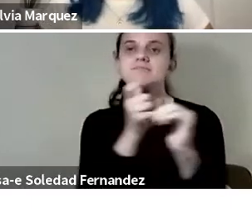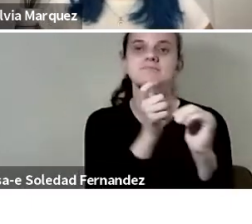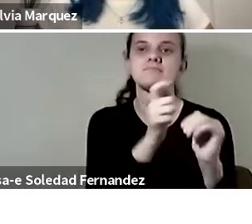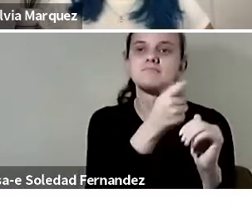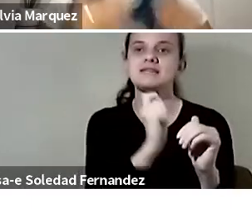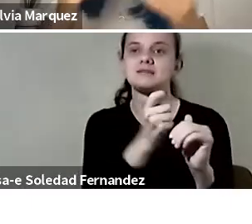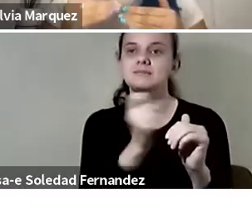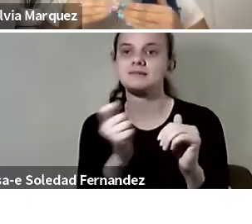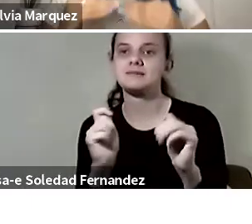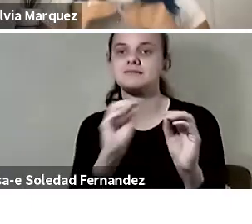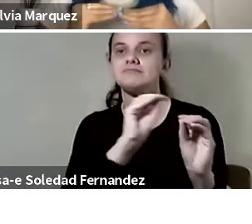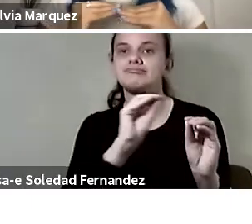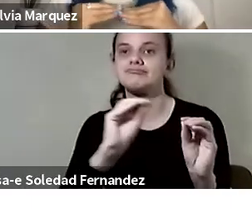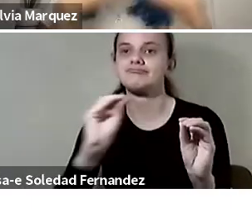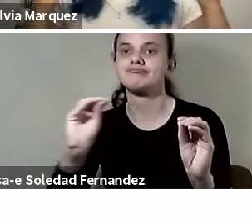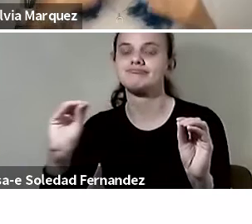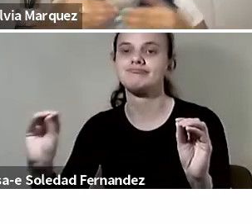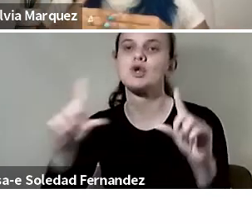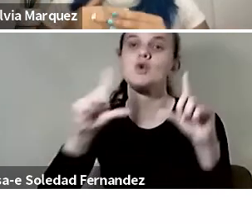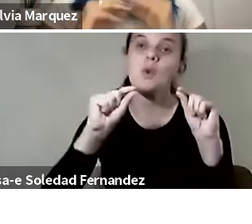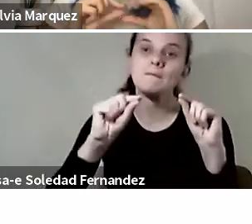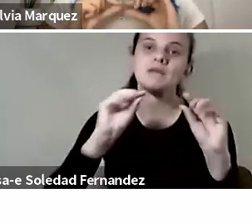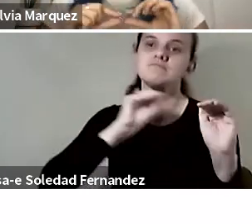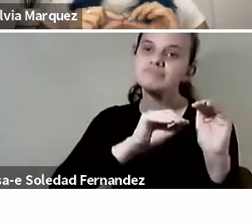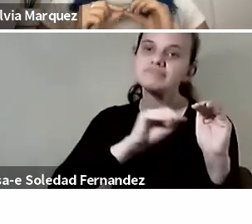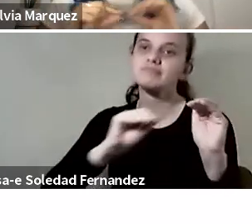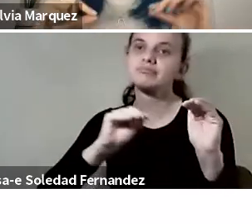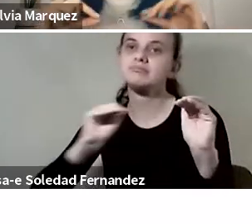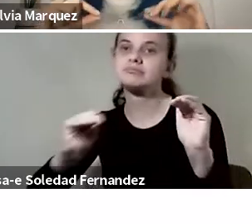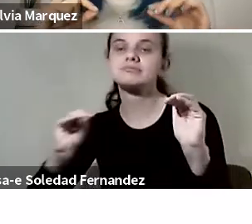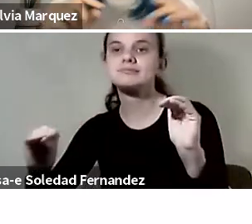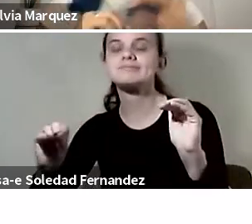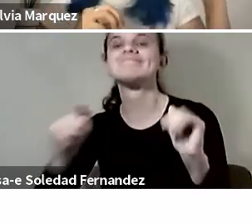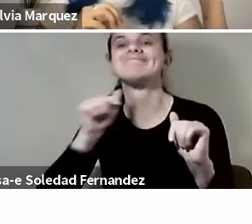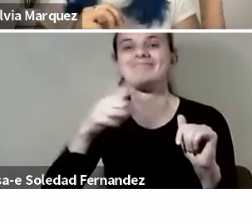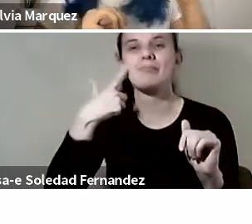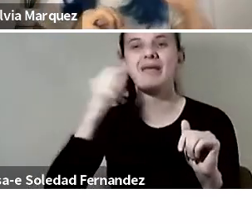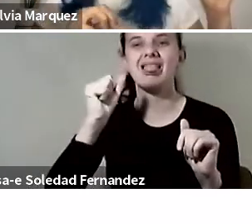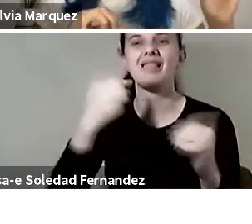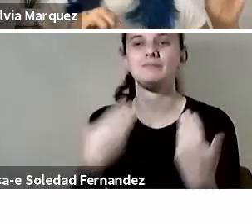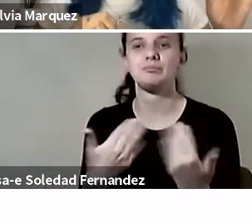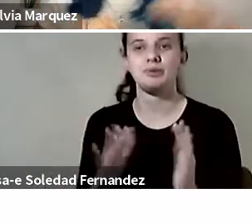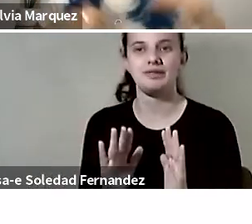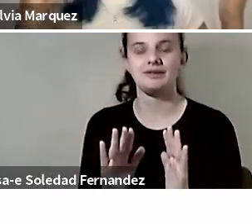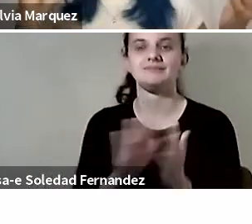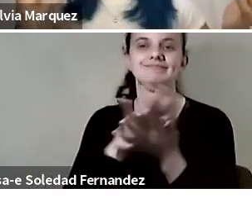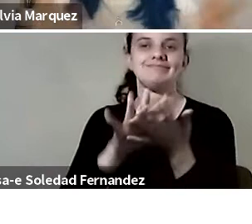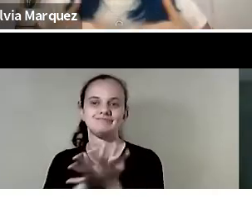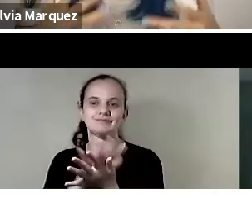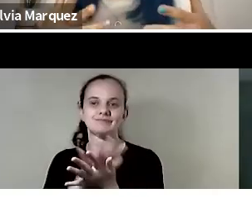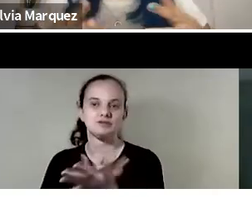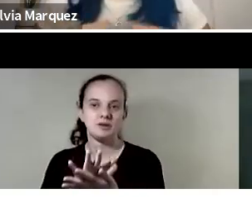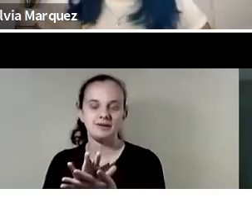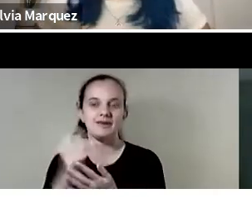la información abajo de los meses. Si yo a este gráfico le pongo abajo a qué mes corresponde y le pongo qué número sería, o